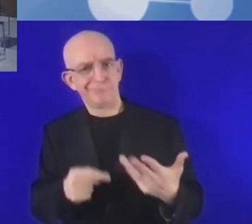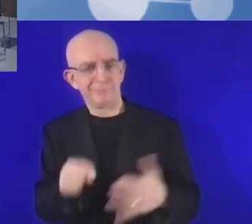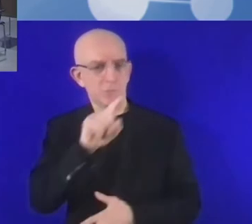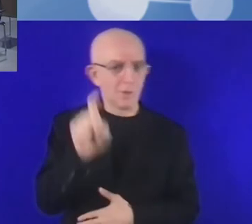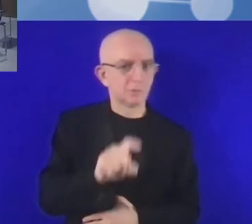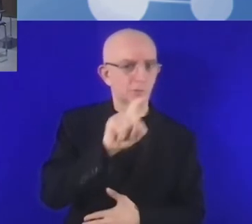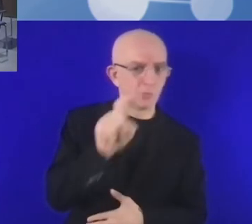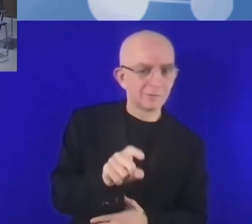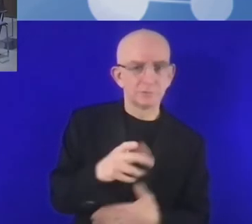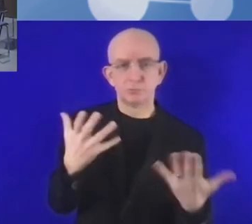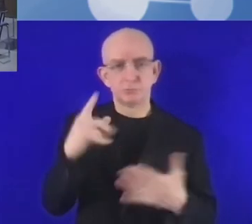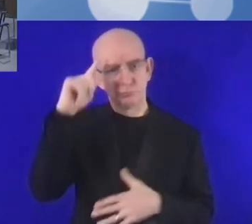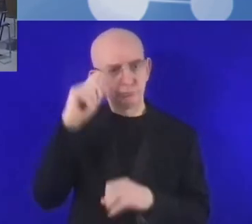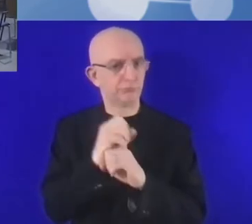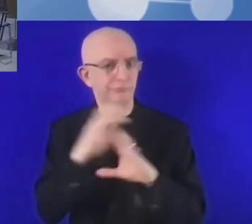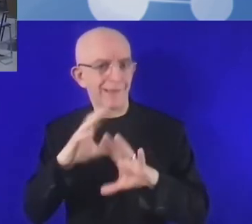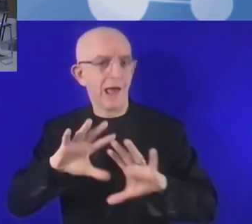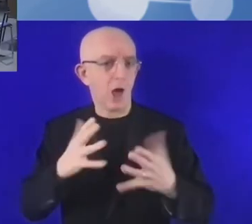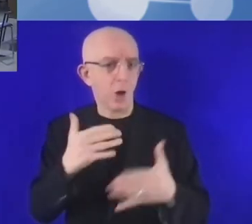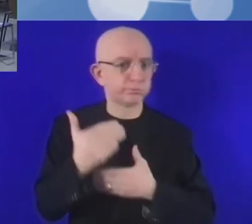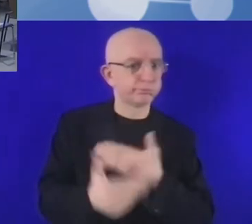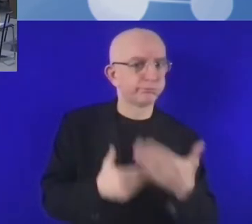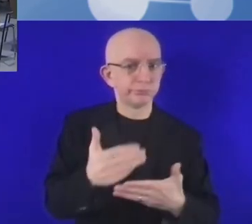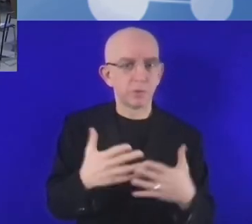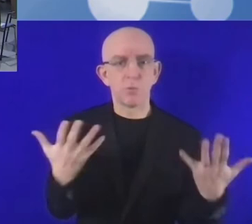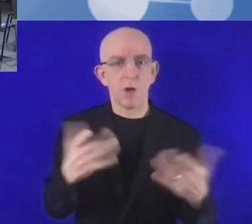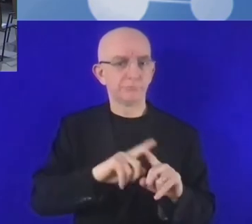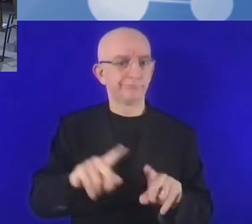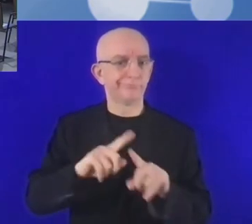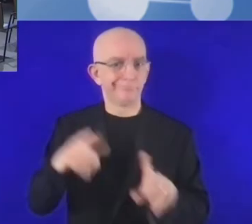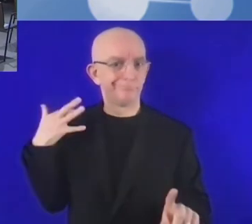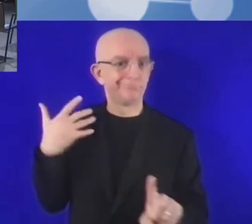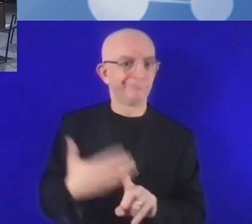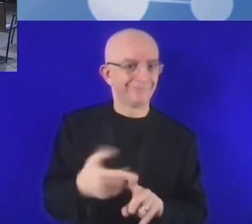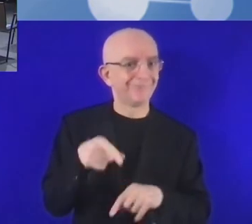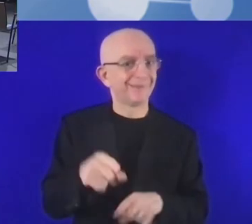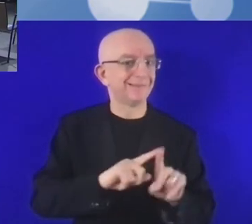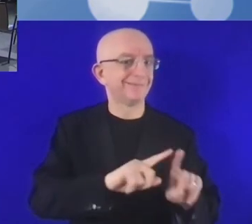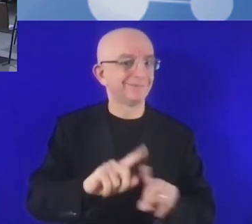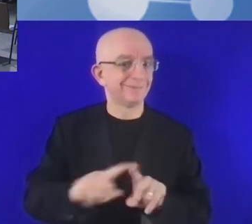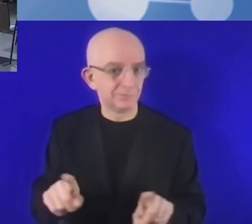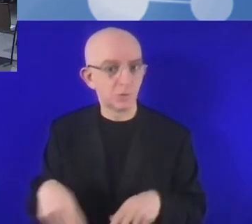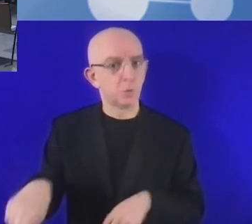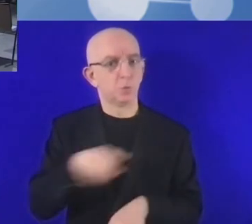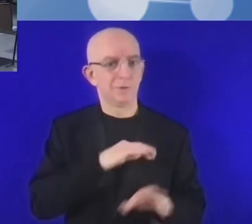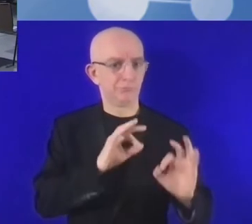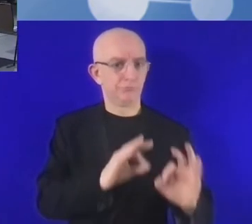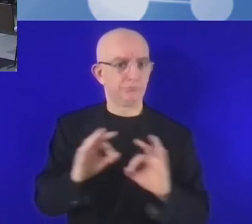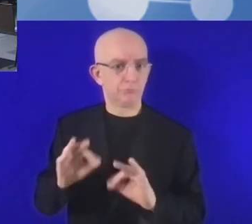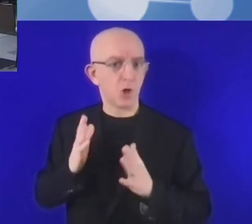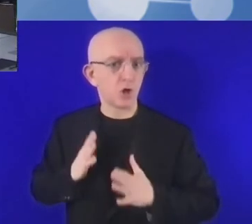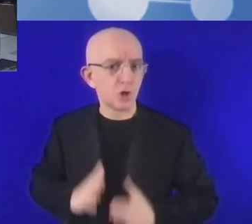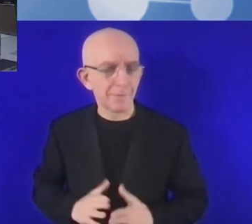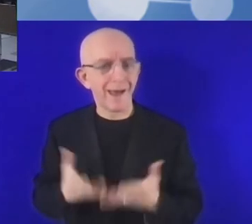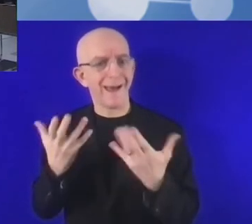En el pasado, la gente perdía su sensibilidad. El arte tenía cada vez menos matices, cada